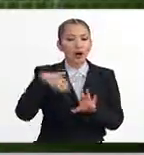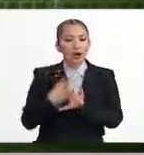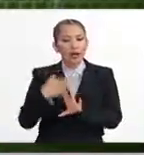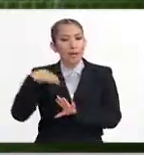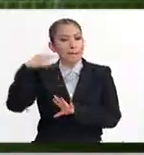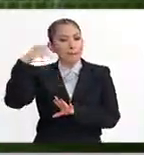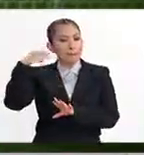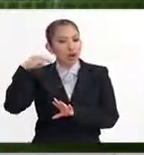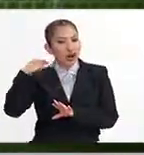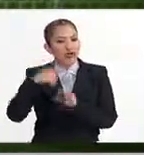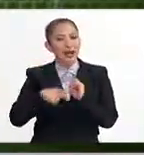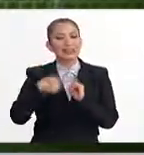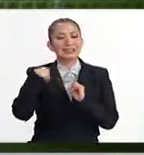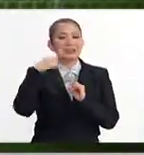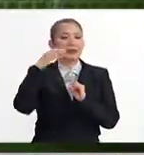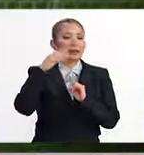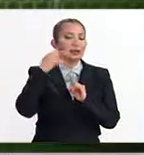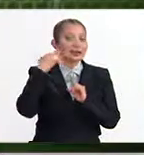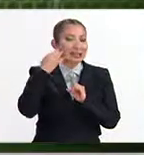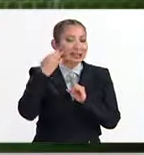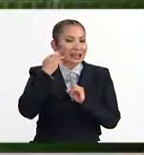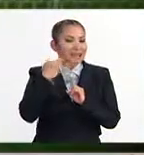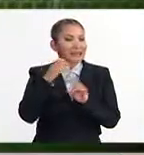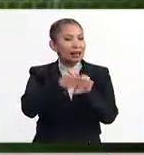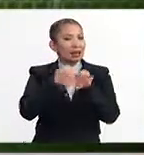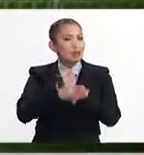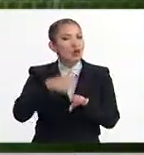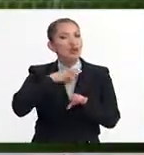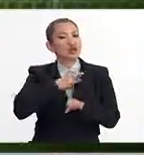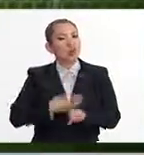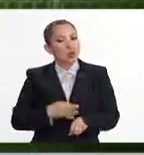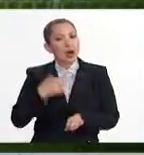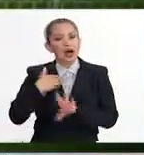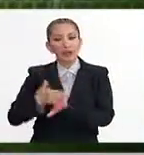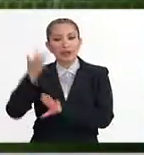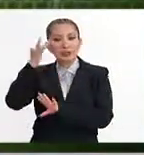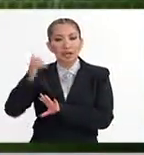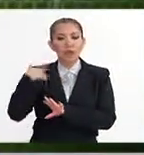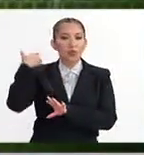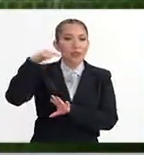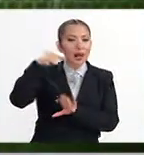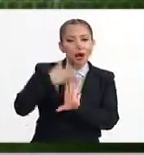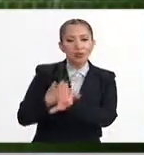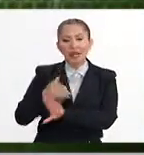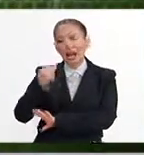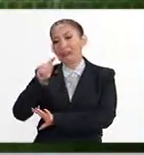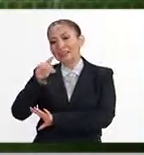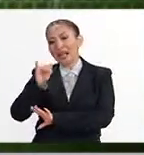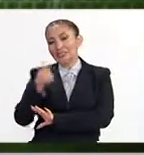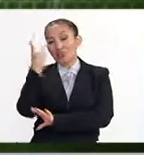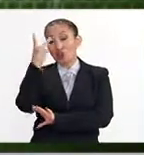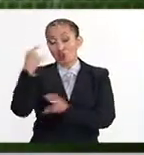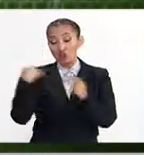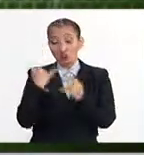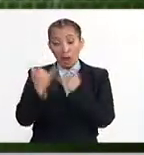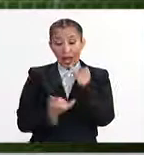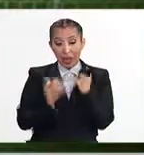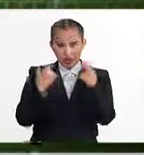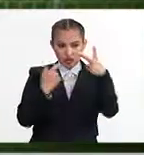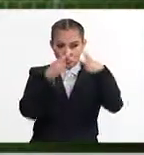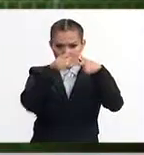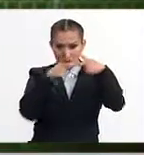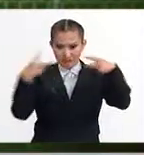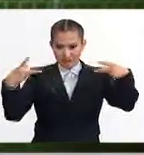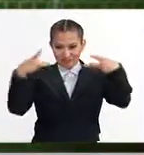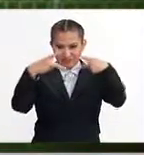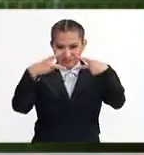Monarcas, Monterrey contra Tigres, el equipo de Toluca contra Santos y Guadalajara contra Atlas. 2 clásicos son los que se van a